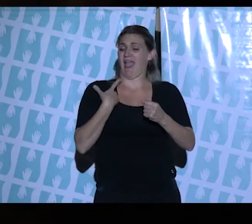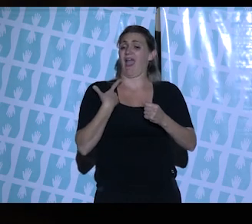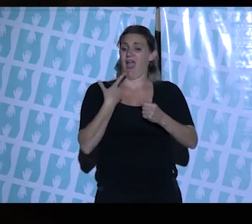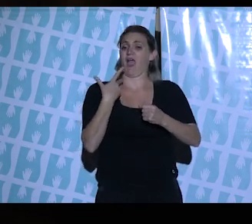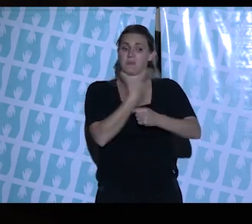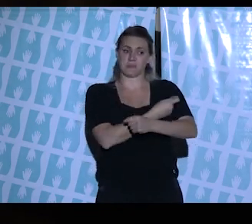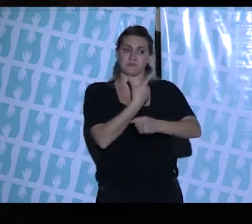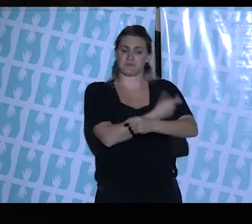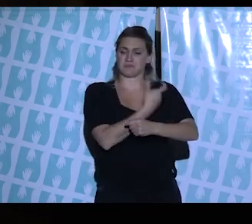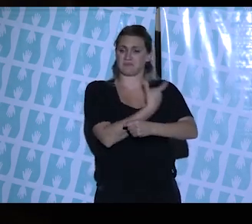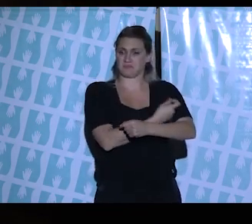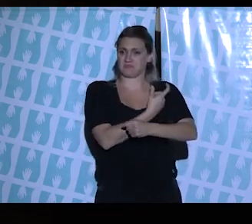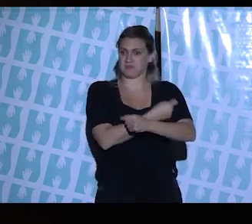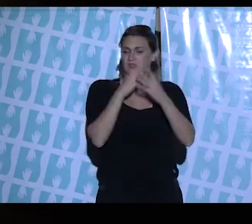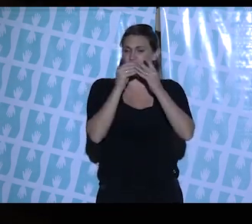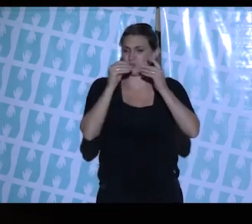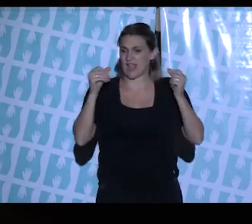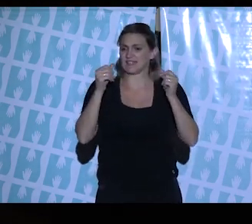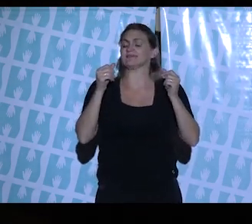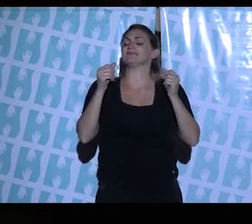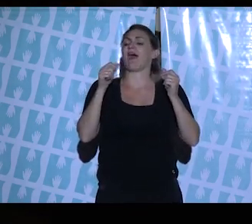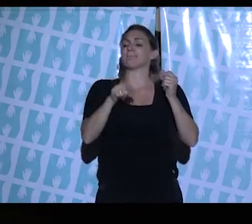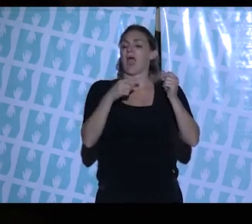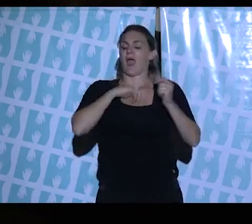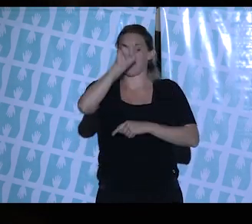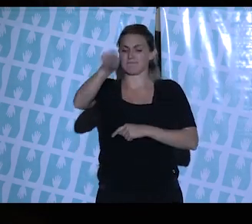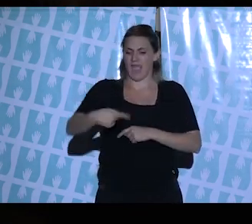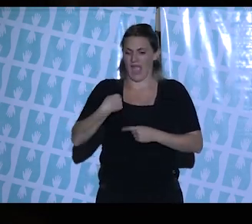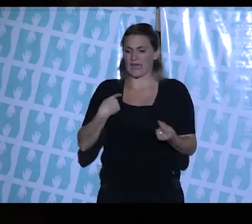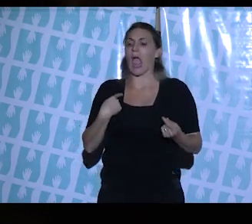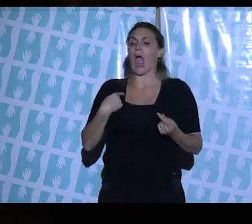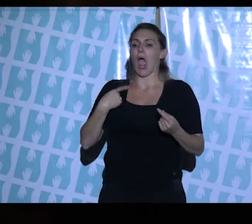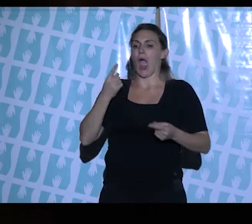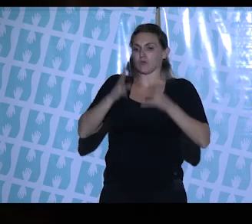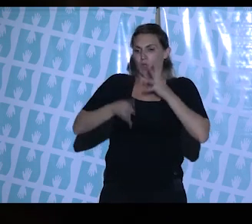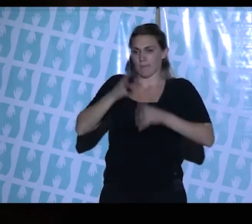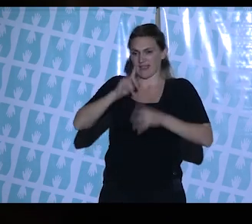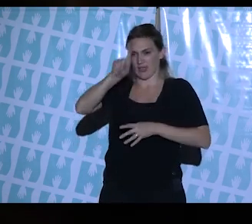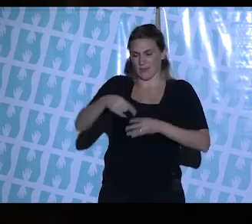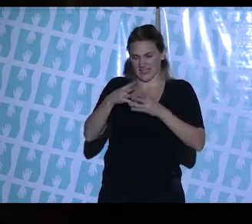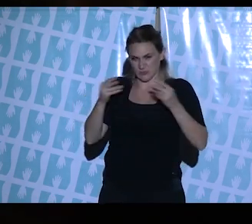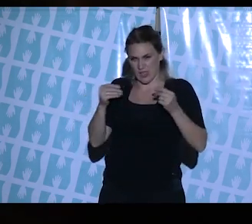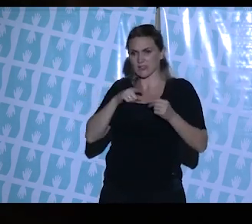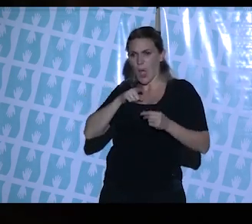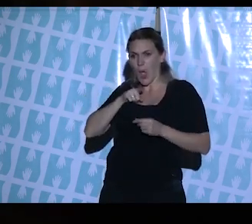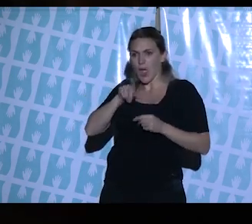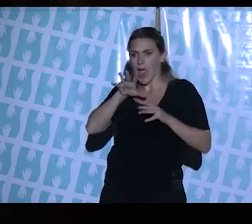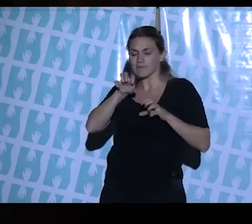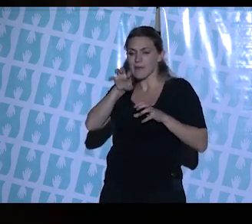alfa-sinucleína para que el organismo desarrolle anticuerpos y que esos anticuerpos se coman